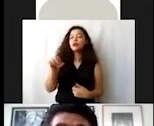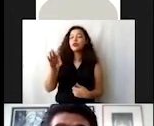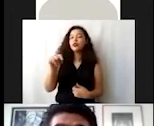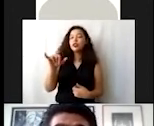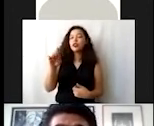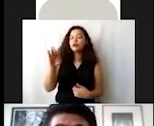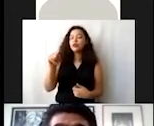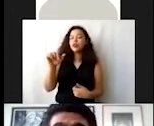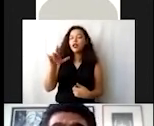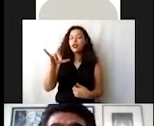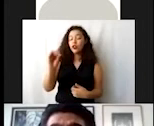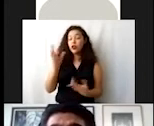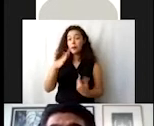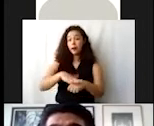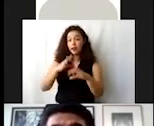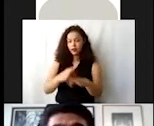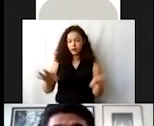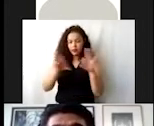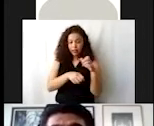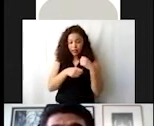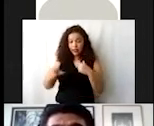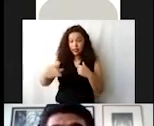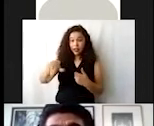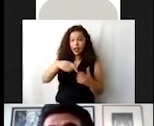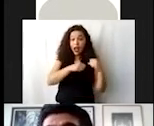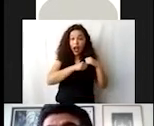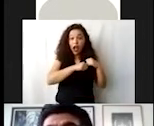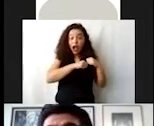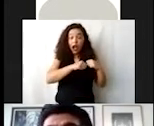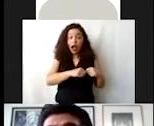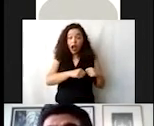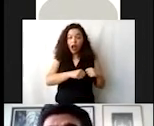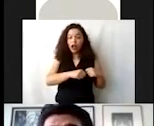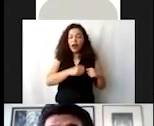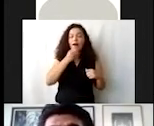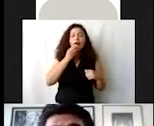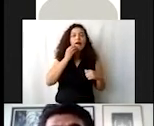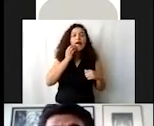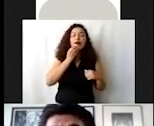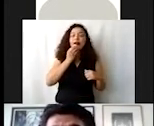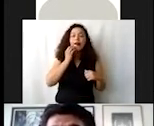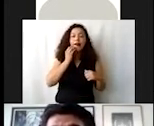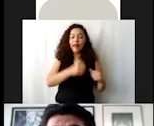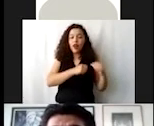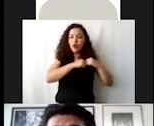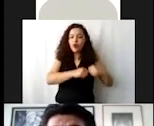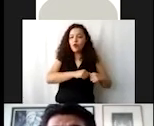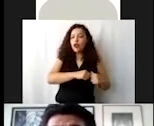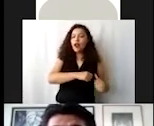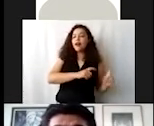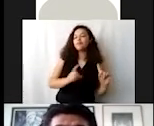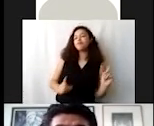aún, es el lugar donde la autoridad va a corroborar que te encuentra,